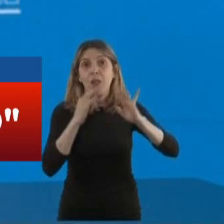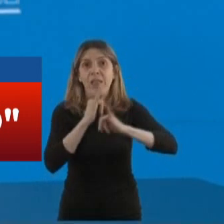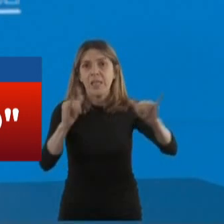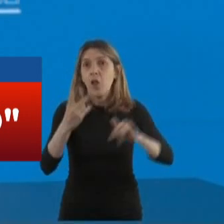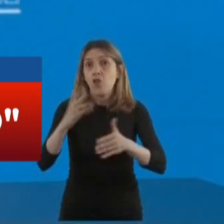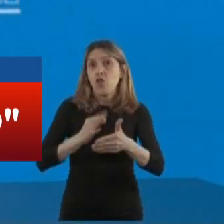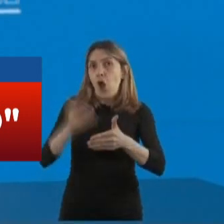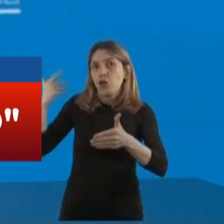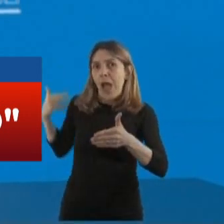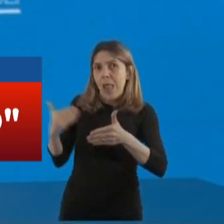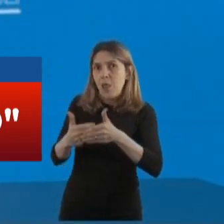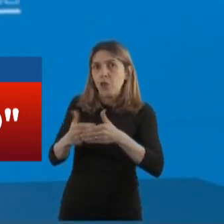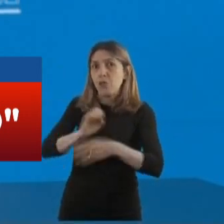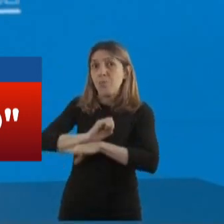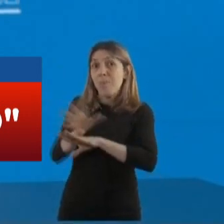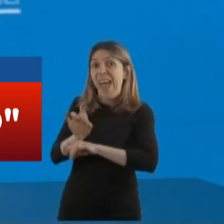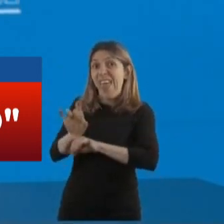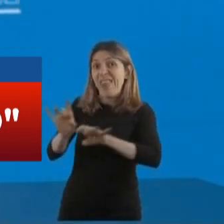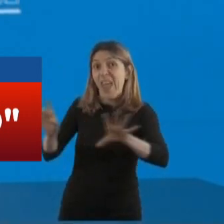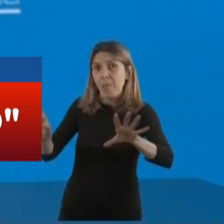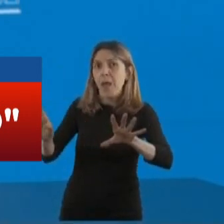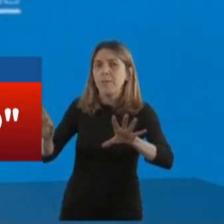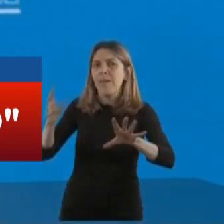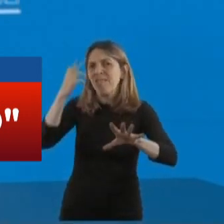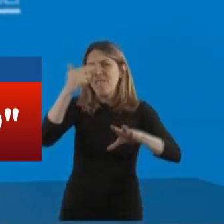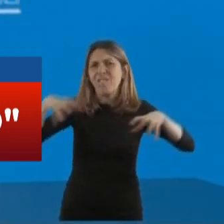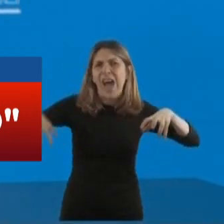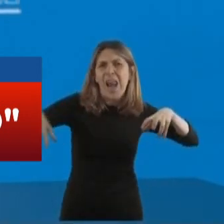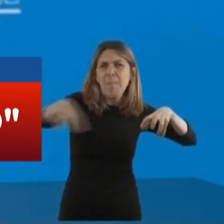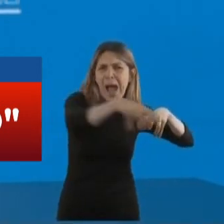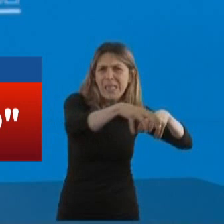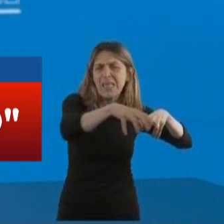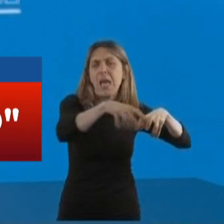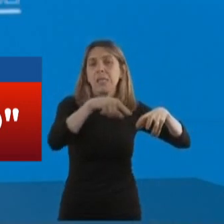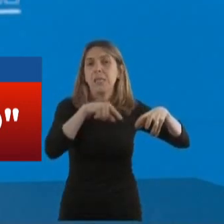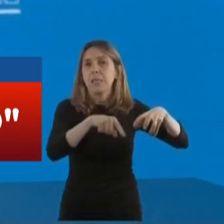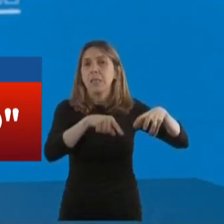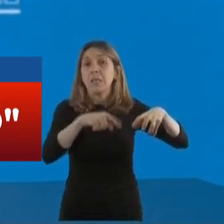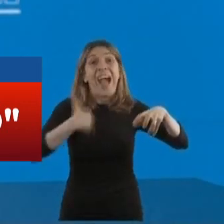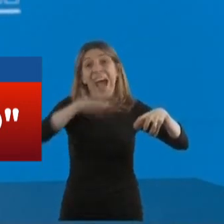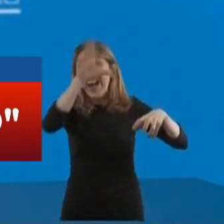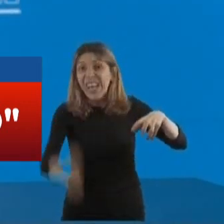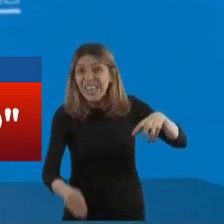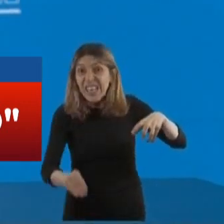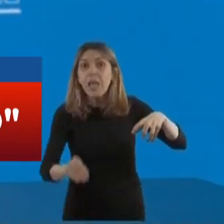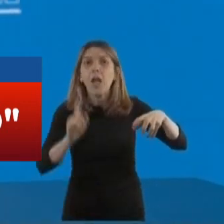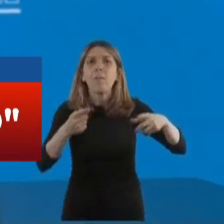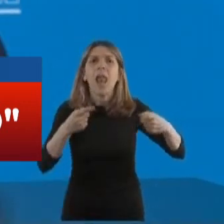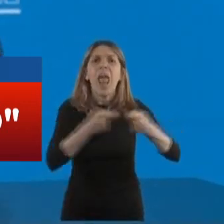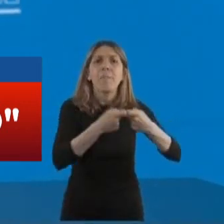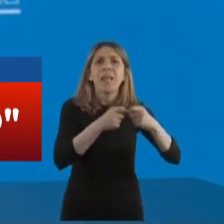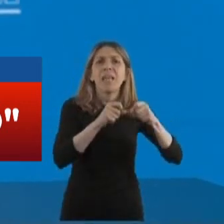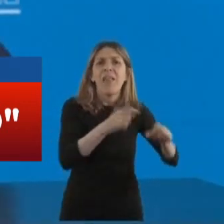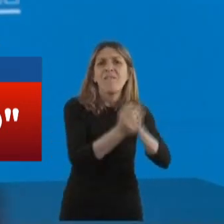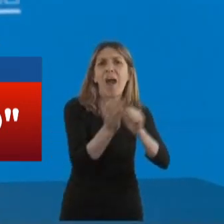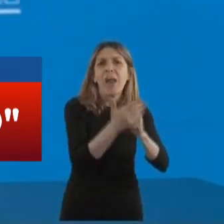estos 2 años de pandemia, la industria farmacéutica argentina y representada por empresas nacionales,